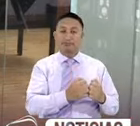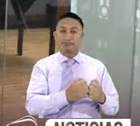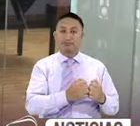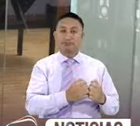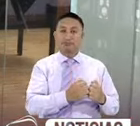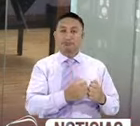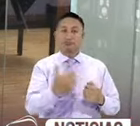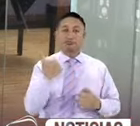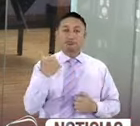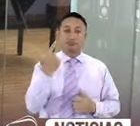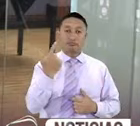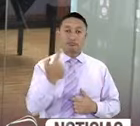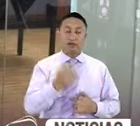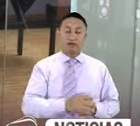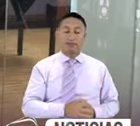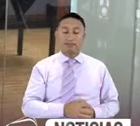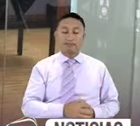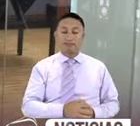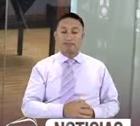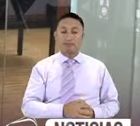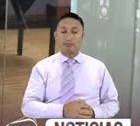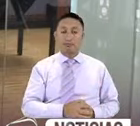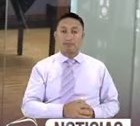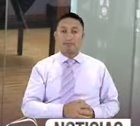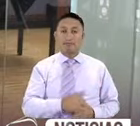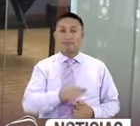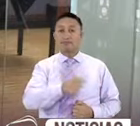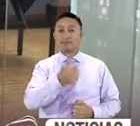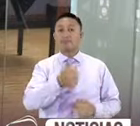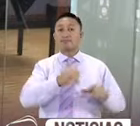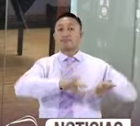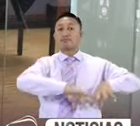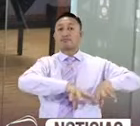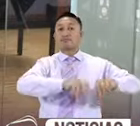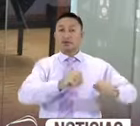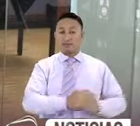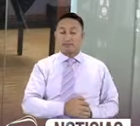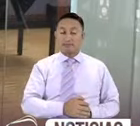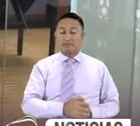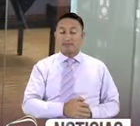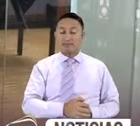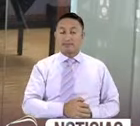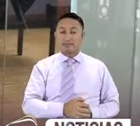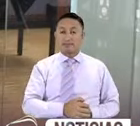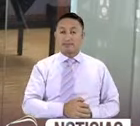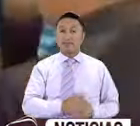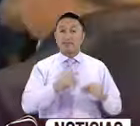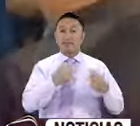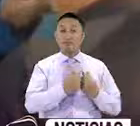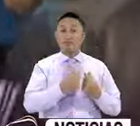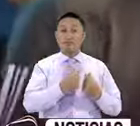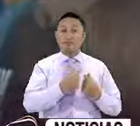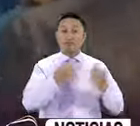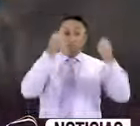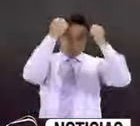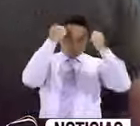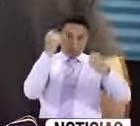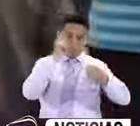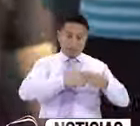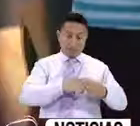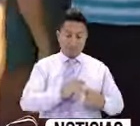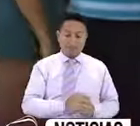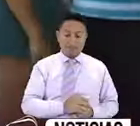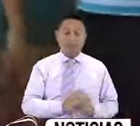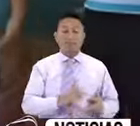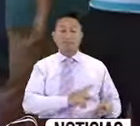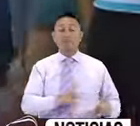portación de armas y otros delitos relacionados al involucramiento con bandas delictivas. Ante ello, el plan de escuelas